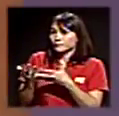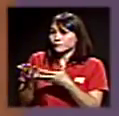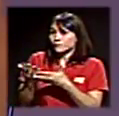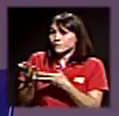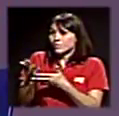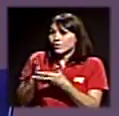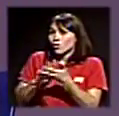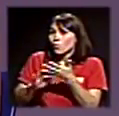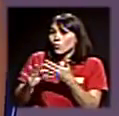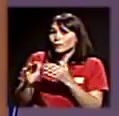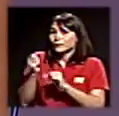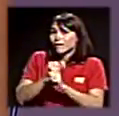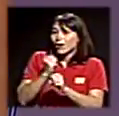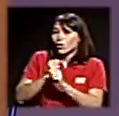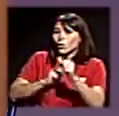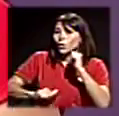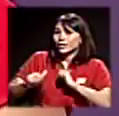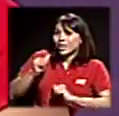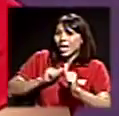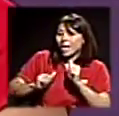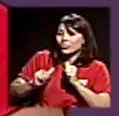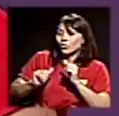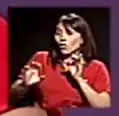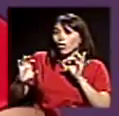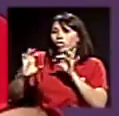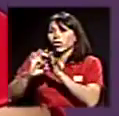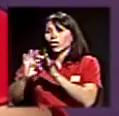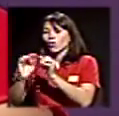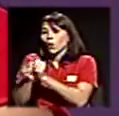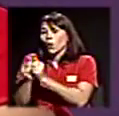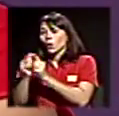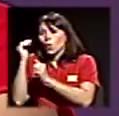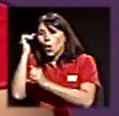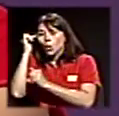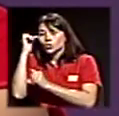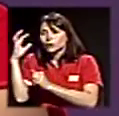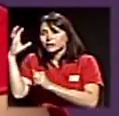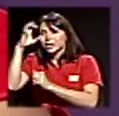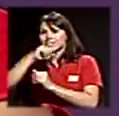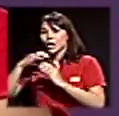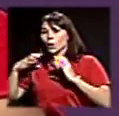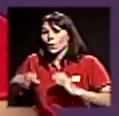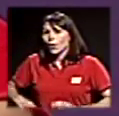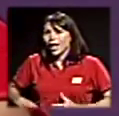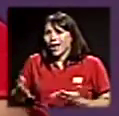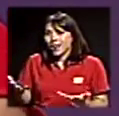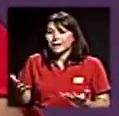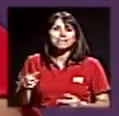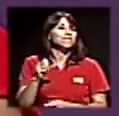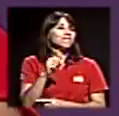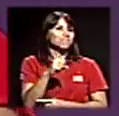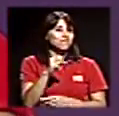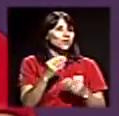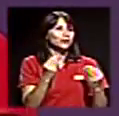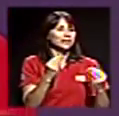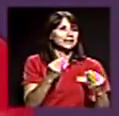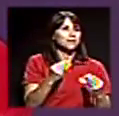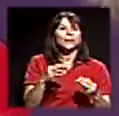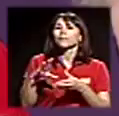del trabajo con teatro, decís, ¿verdad? Y un trabajo de conciencia corporal. Muchísimo. Sí. Contanos un poco del